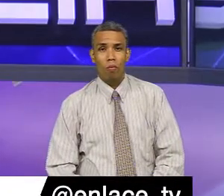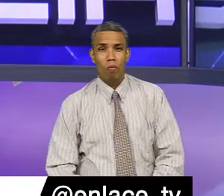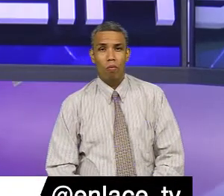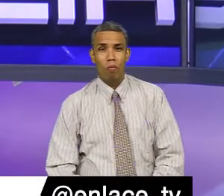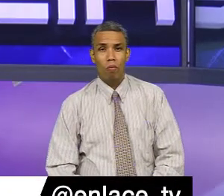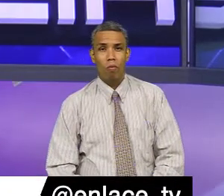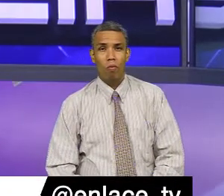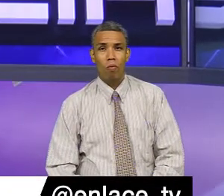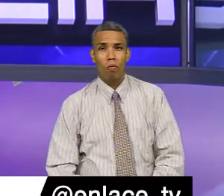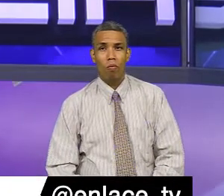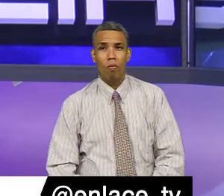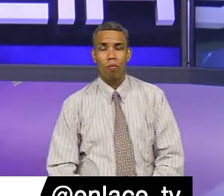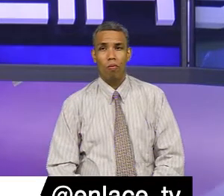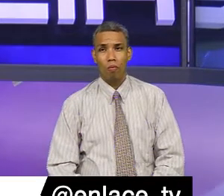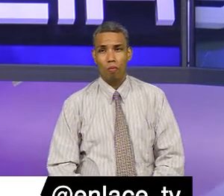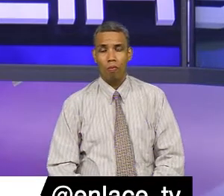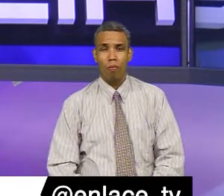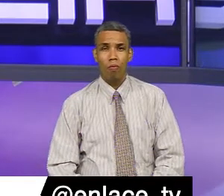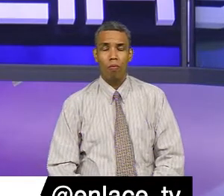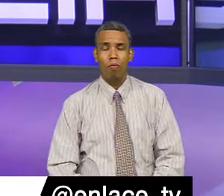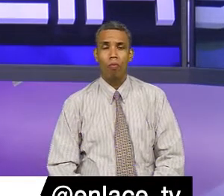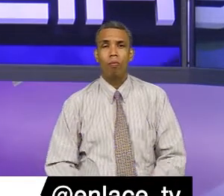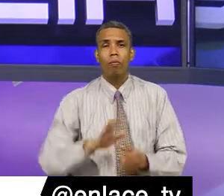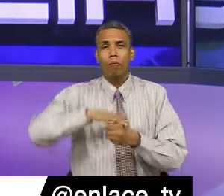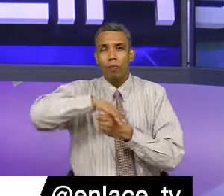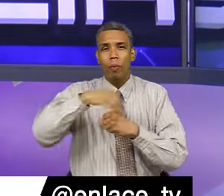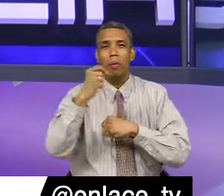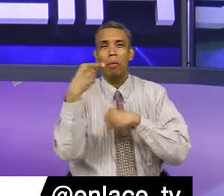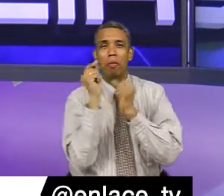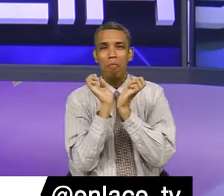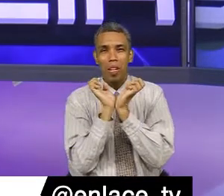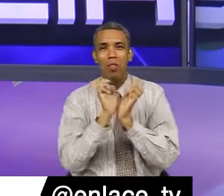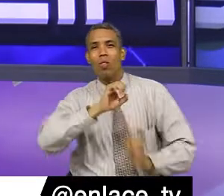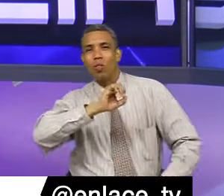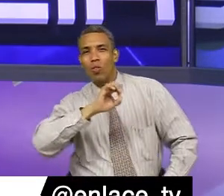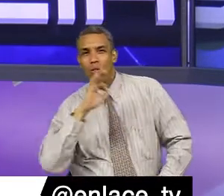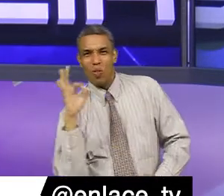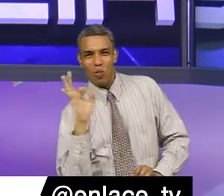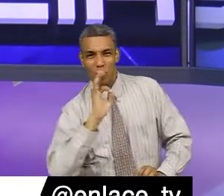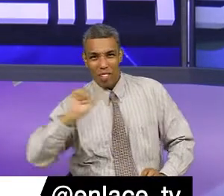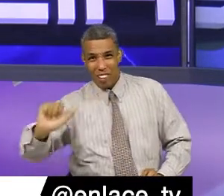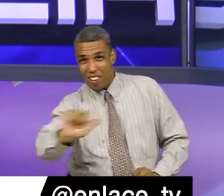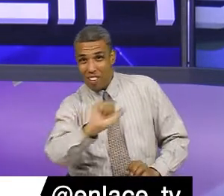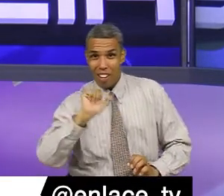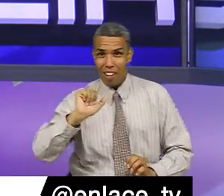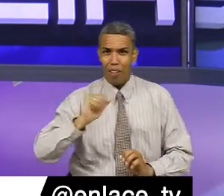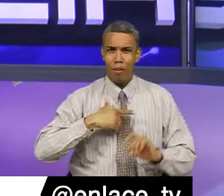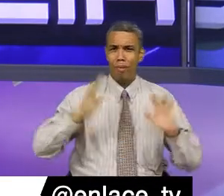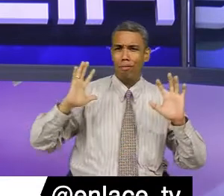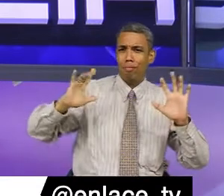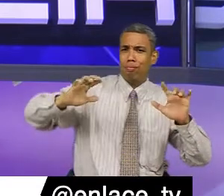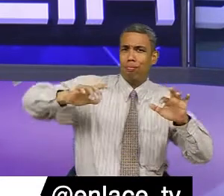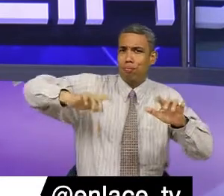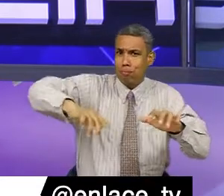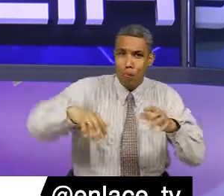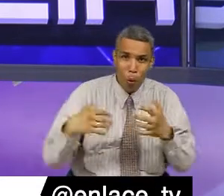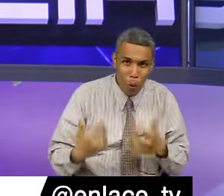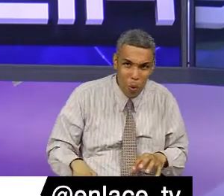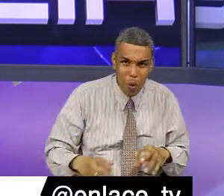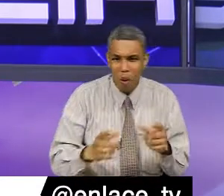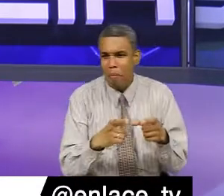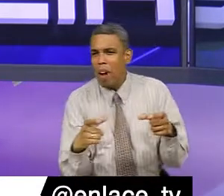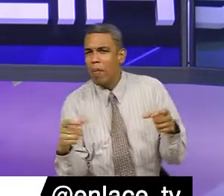Muy bien, en otras noticias, hombres y mujeres del barrio Primero de Mayo participaron masivamente del taller de resolución de conflictos, actividades